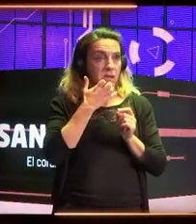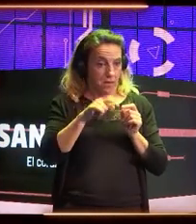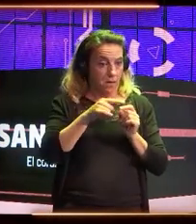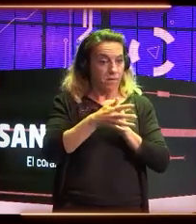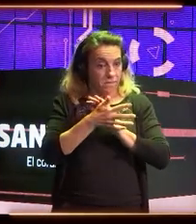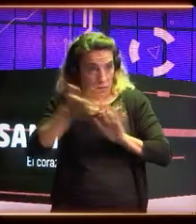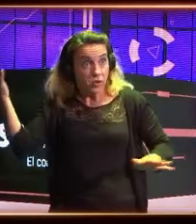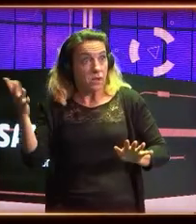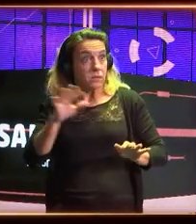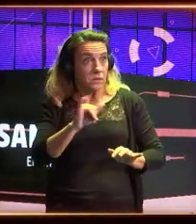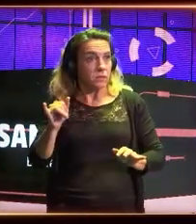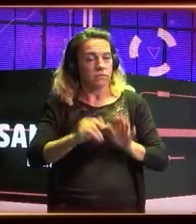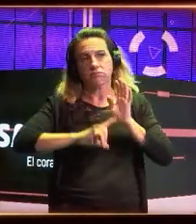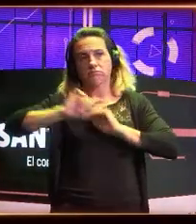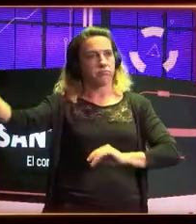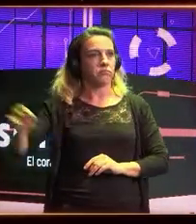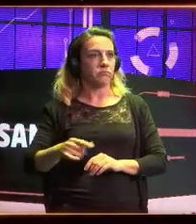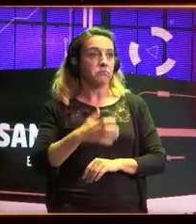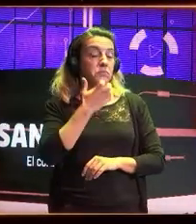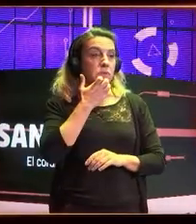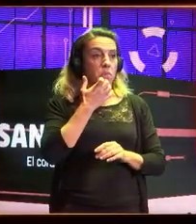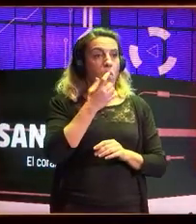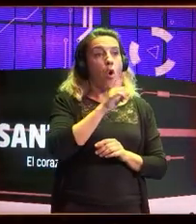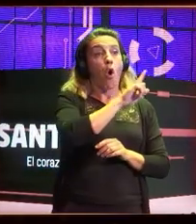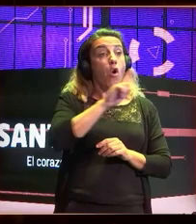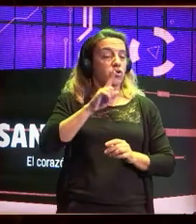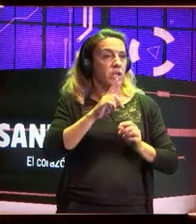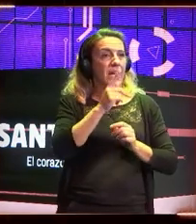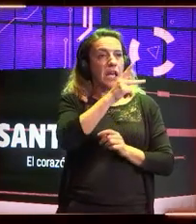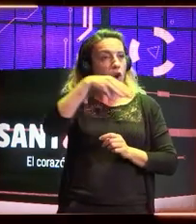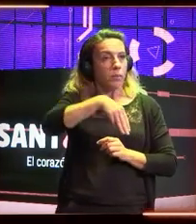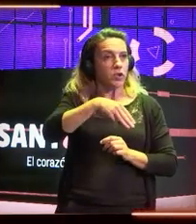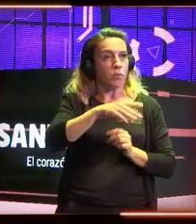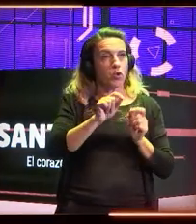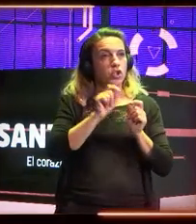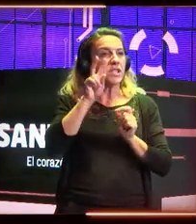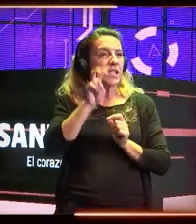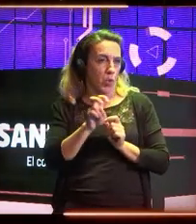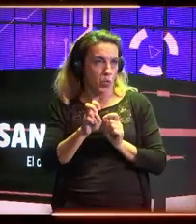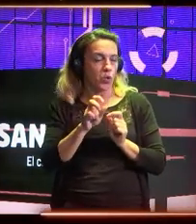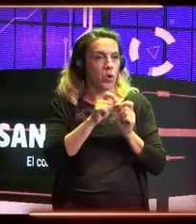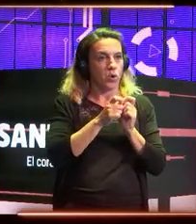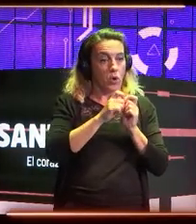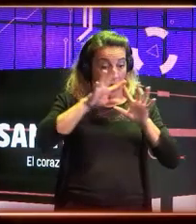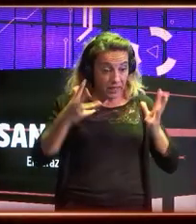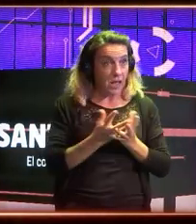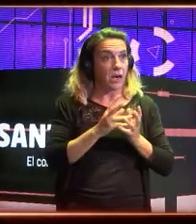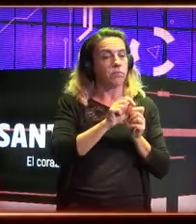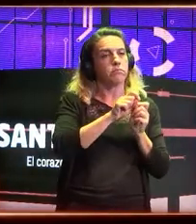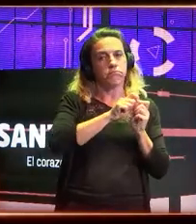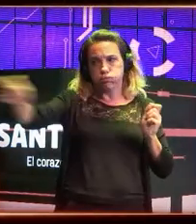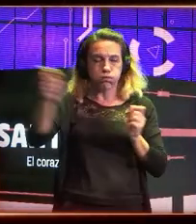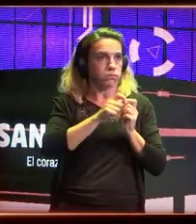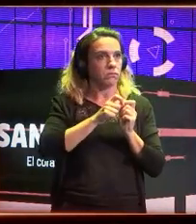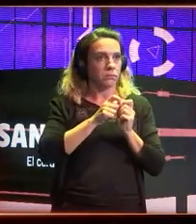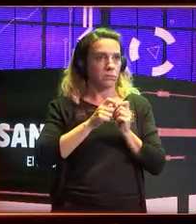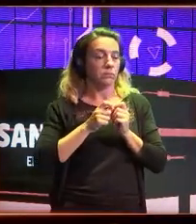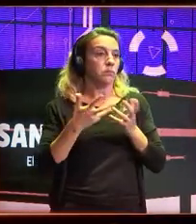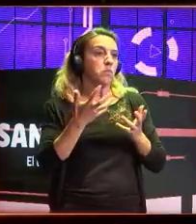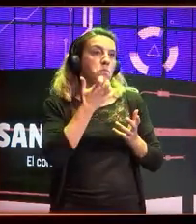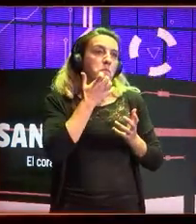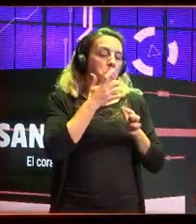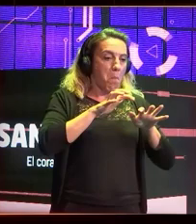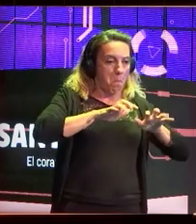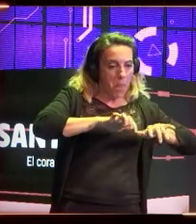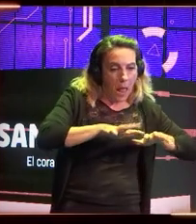escape Escapa por ejemplo en la tierra velocidad escape es 11 km por segundo Pues si pones cualquier cosa 11 km por segundo No sé a un